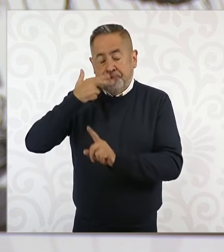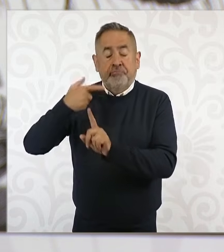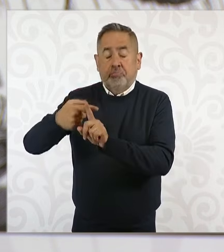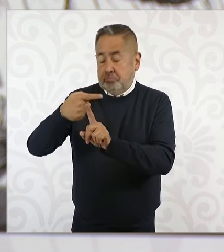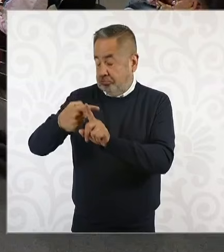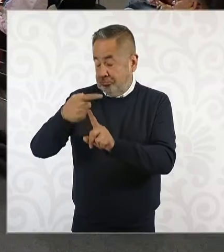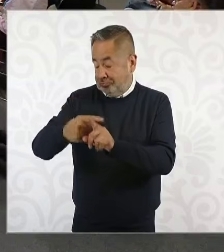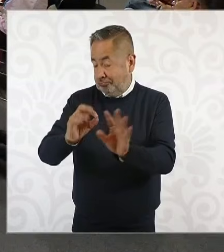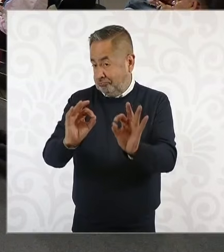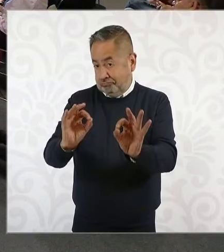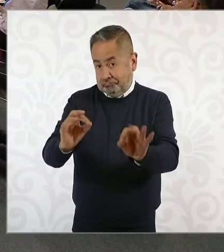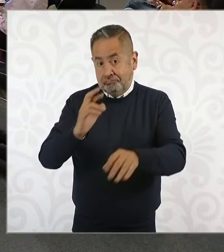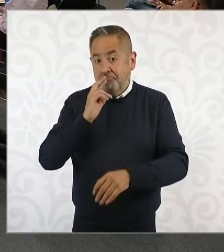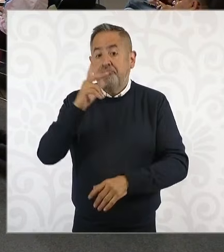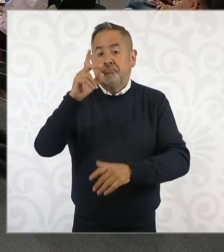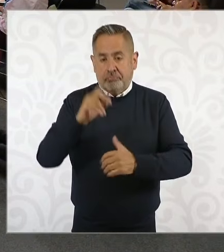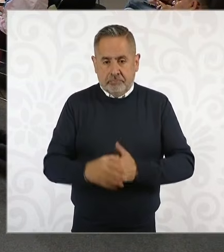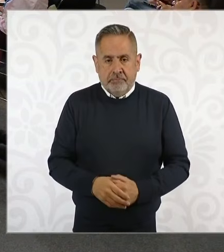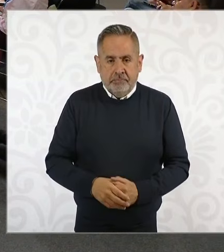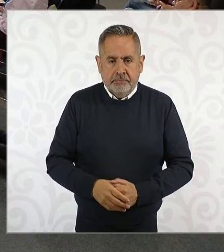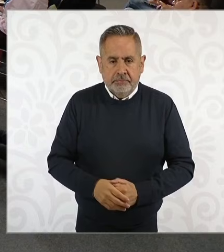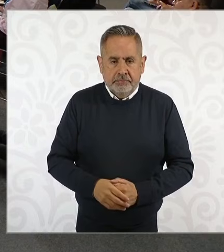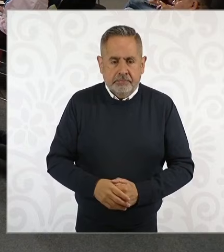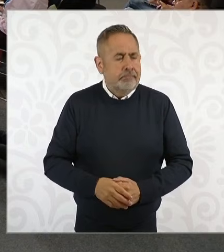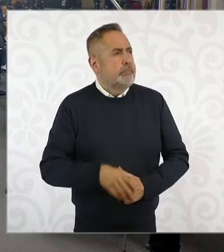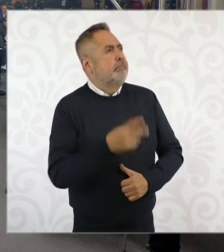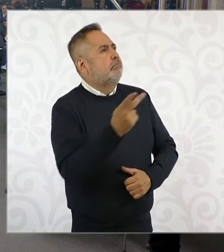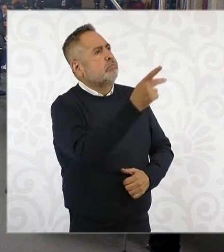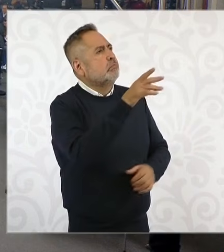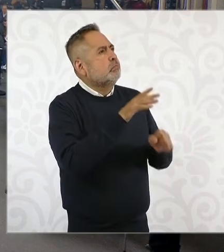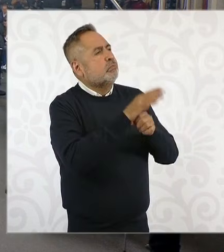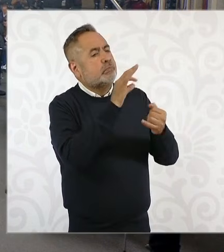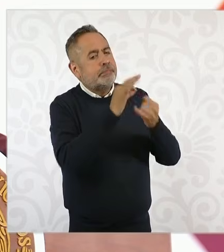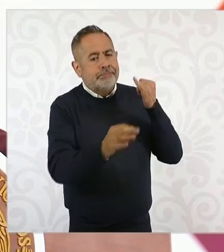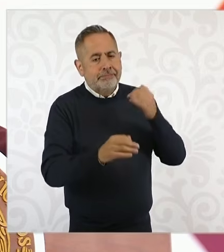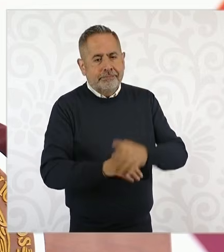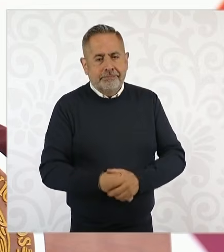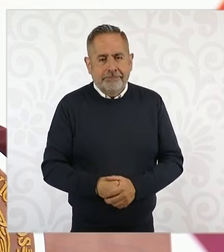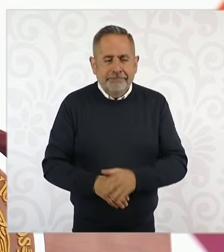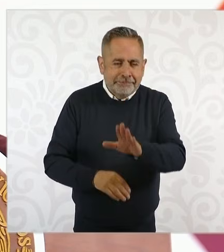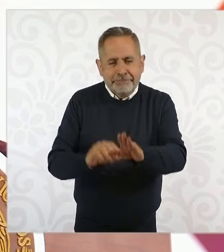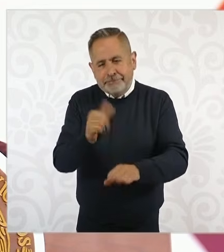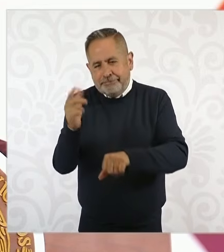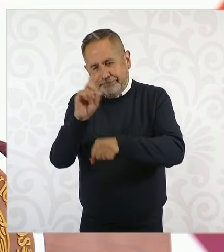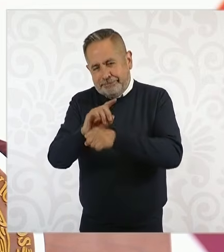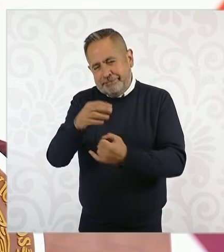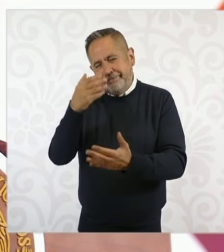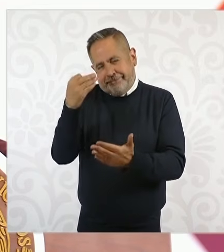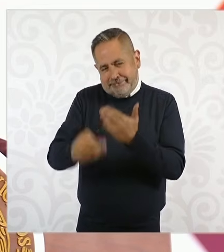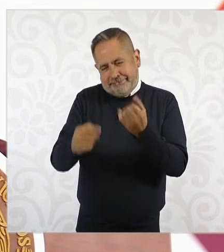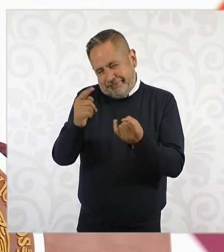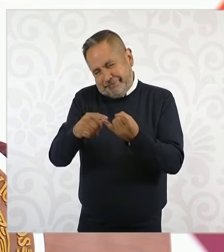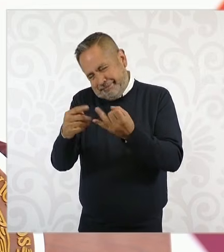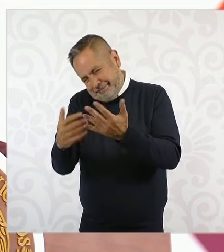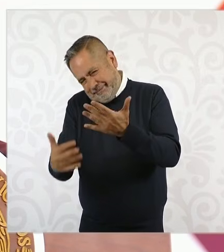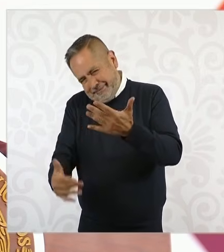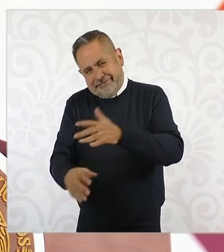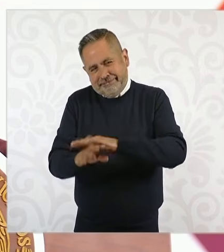2026. De los pendientes, ¿cuáles mencionaría? Bueno, ya, si quieres en otra ocasión hablamos con más detalle.